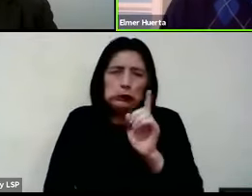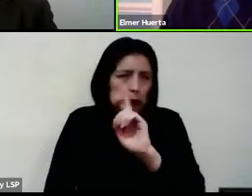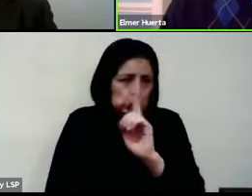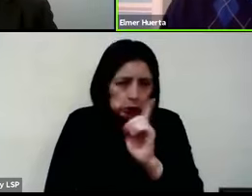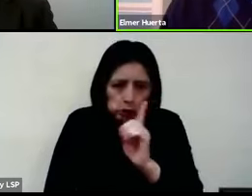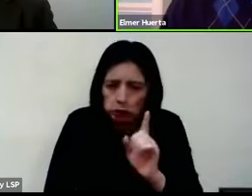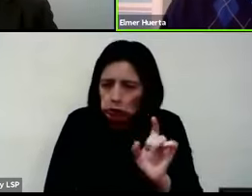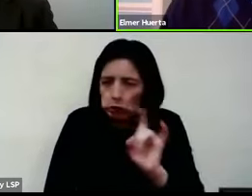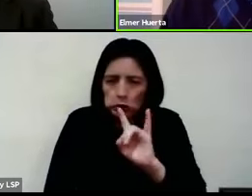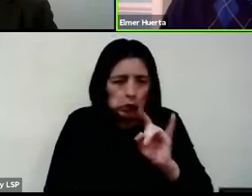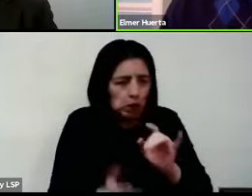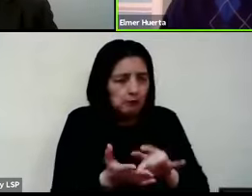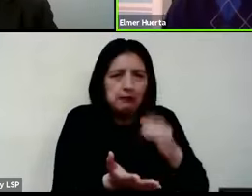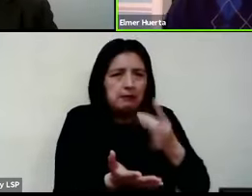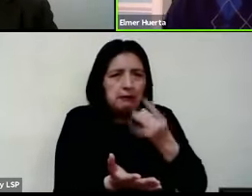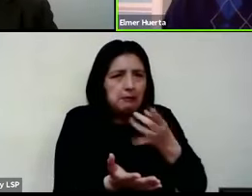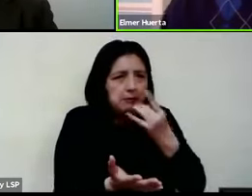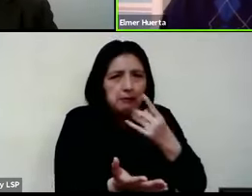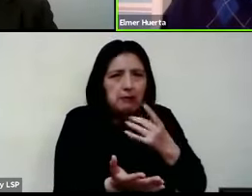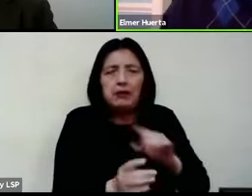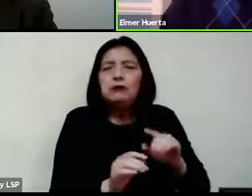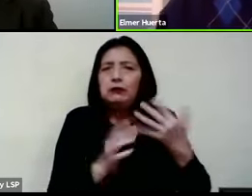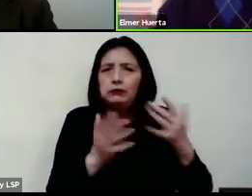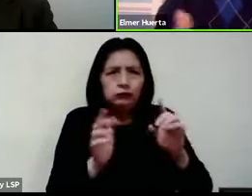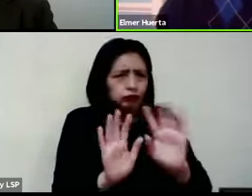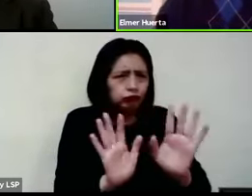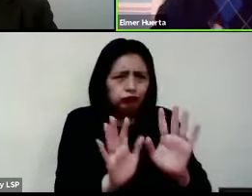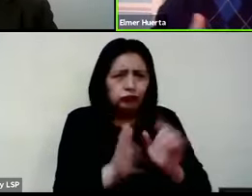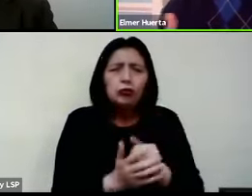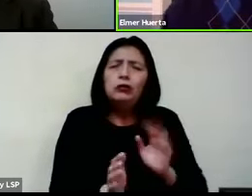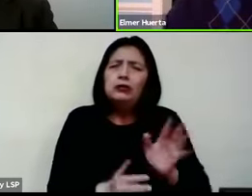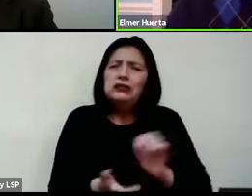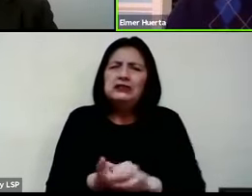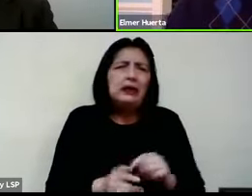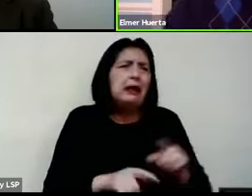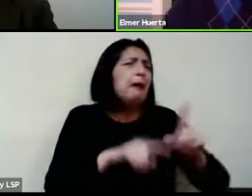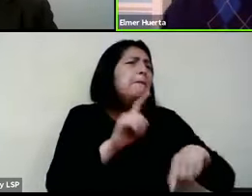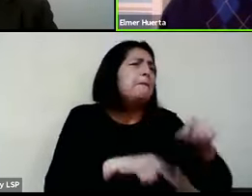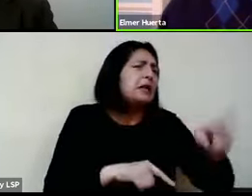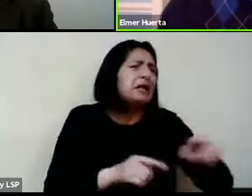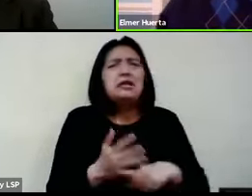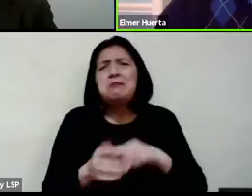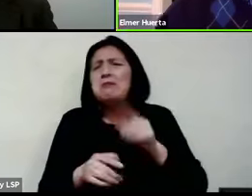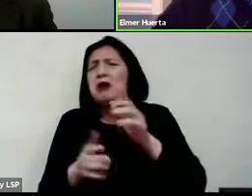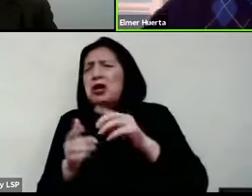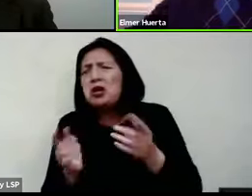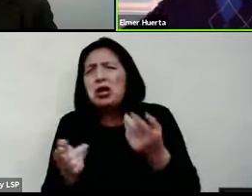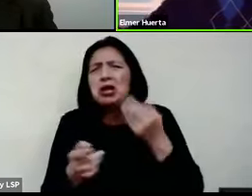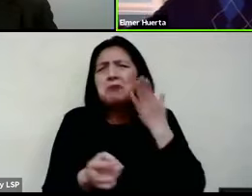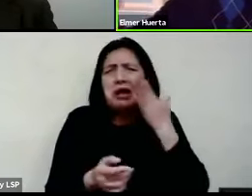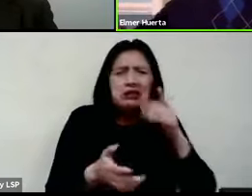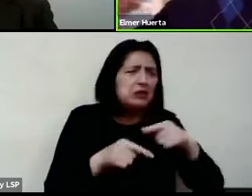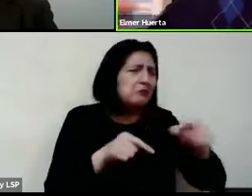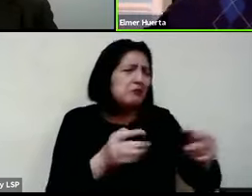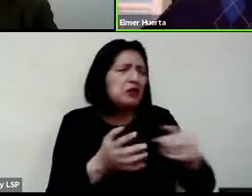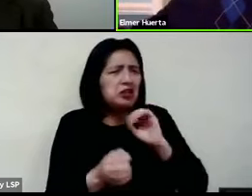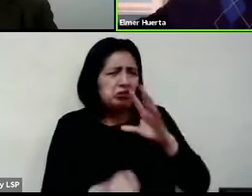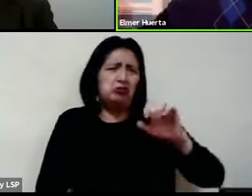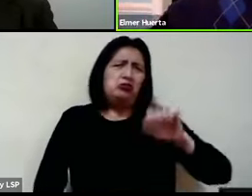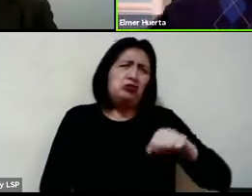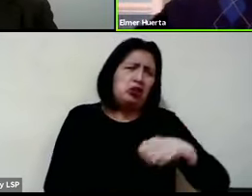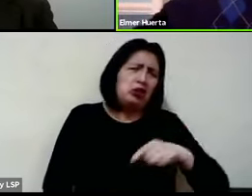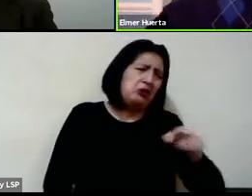la automedicación de cualquier tipo. Si el primo, la prima, el comadre, el compadre dice, mira, cuando